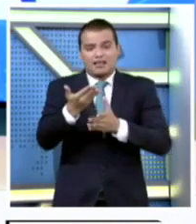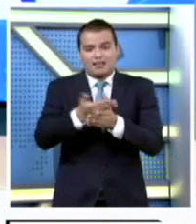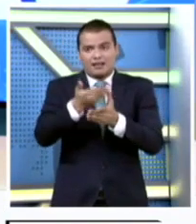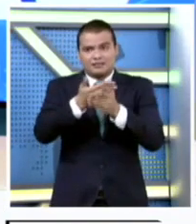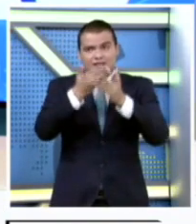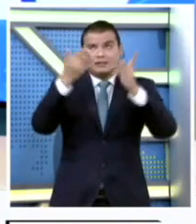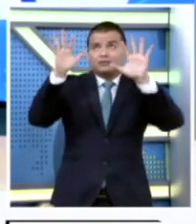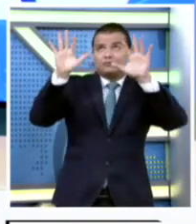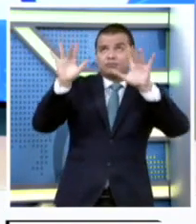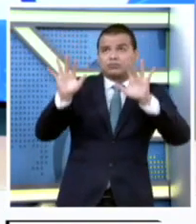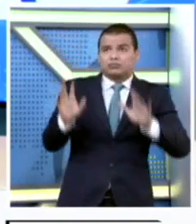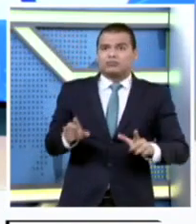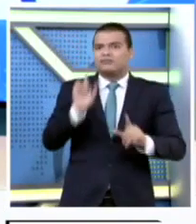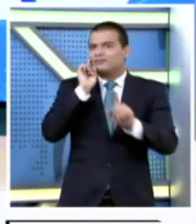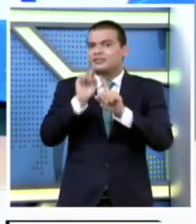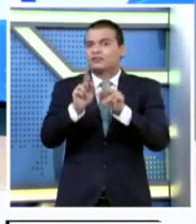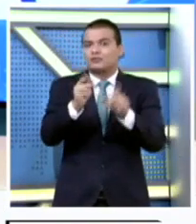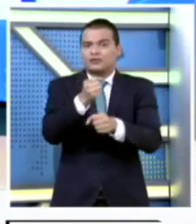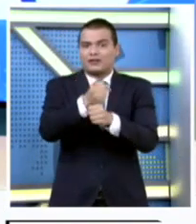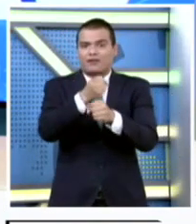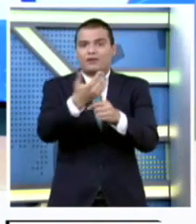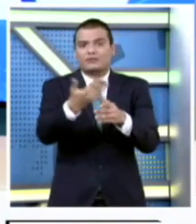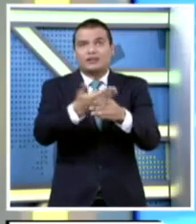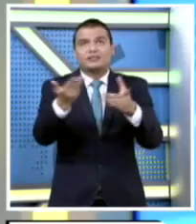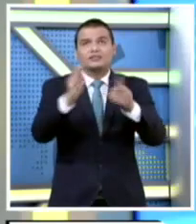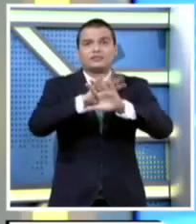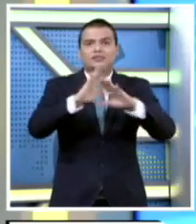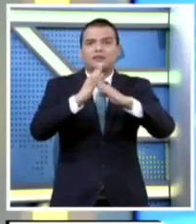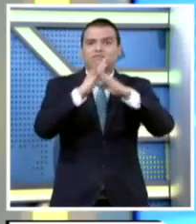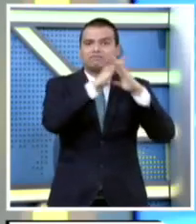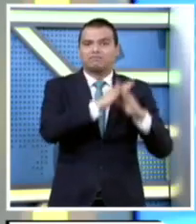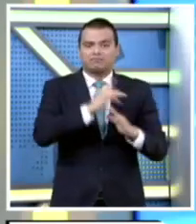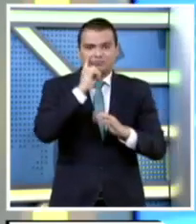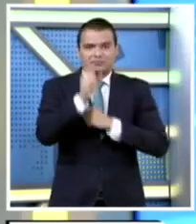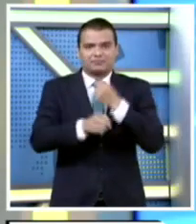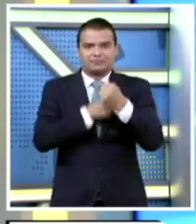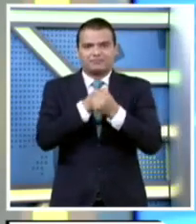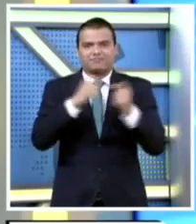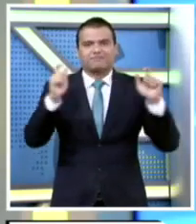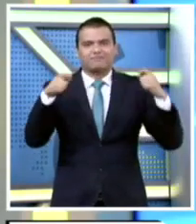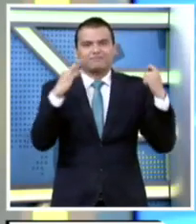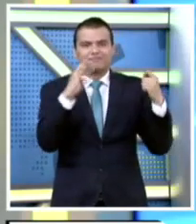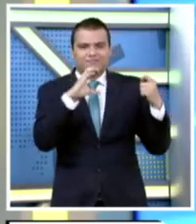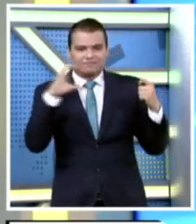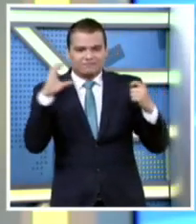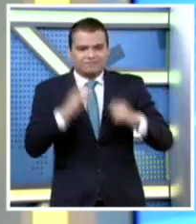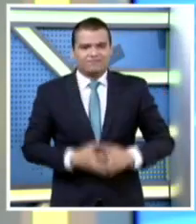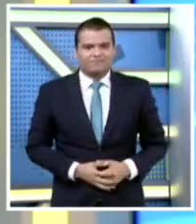una cortina de protección para los taxistas. La siguiente información es patrocinada por TCC.